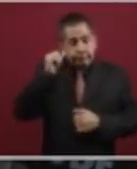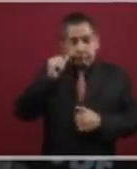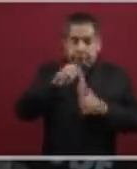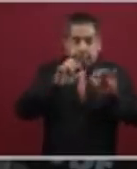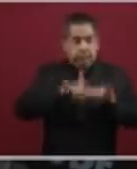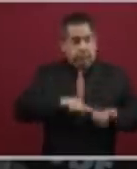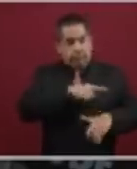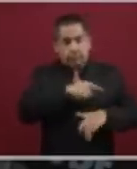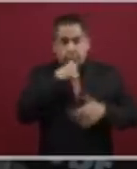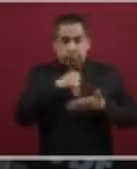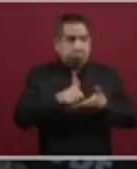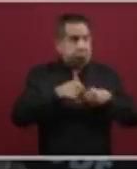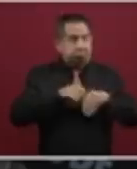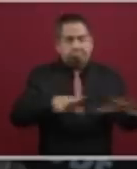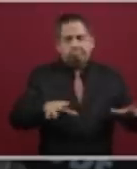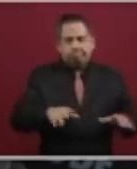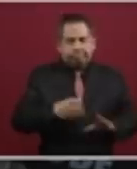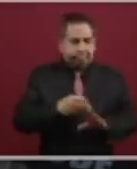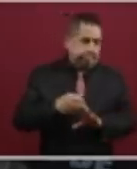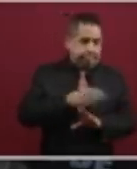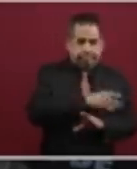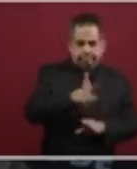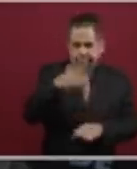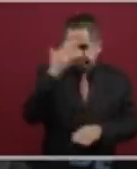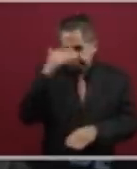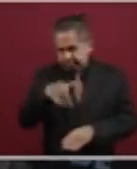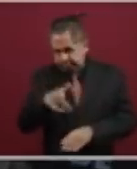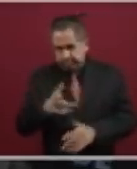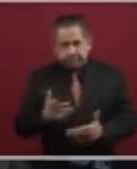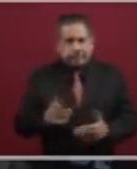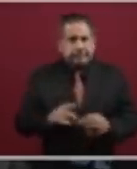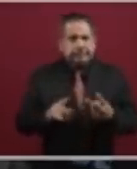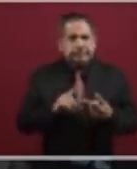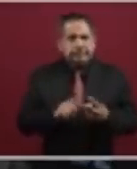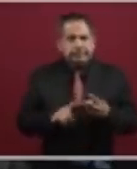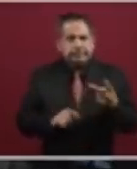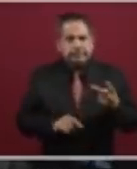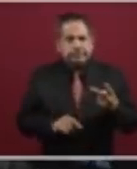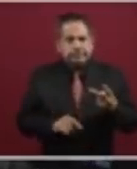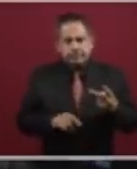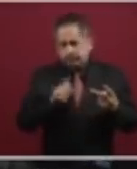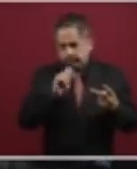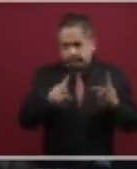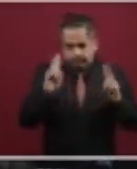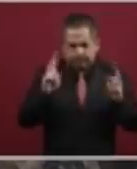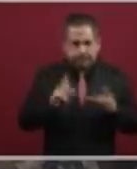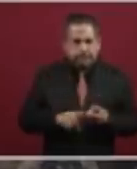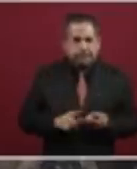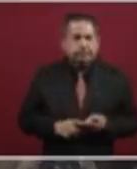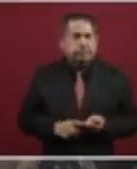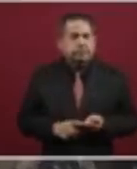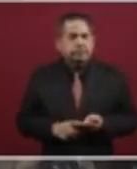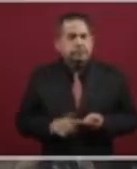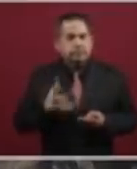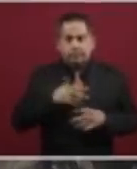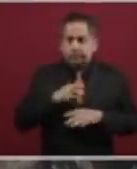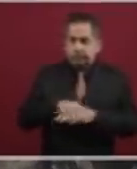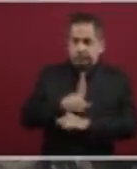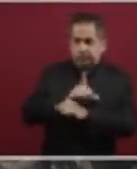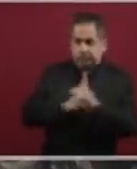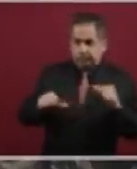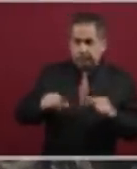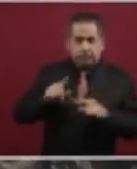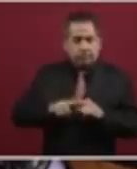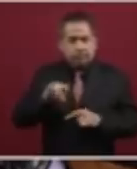previamente, antes de que se diera? Otra, en este tema, ¿ya tiene sustituto para el IMSS?